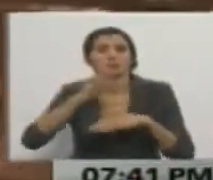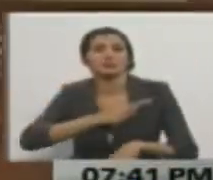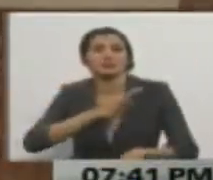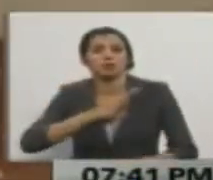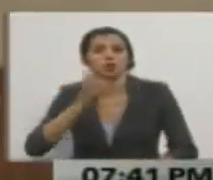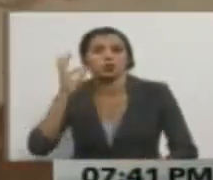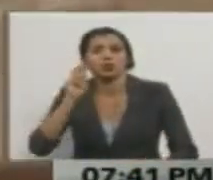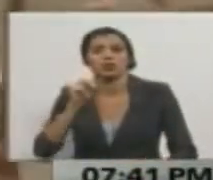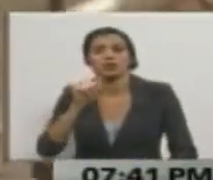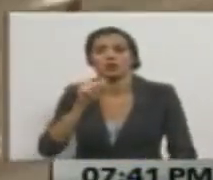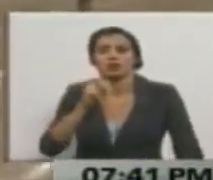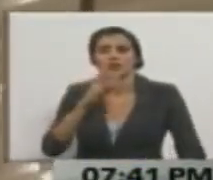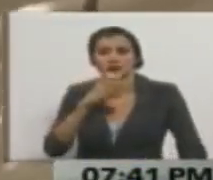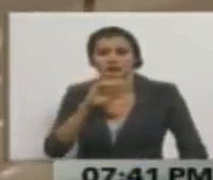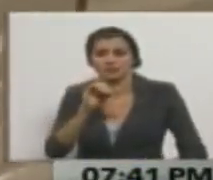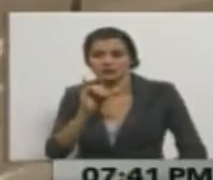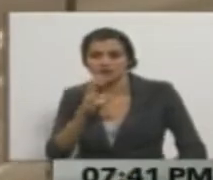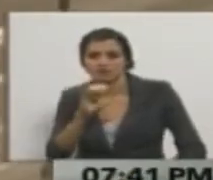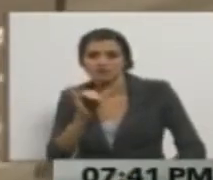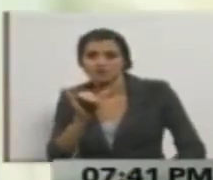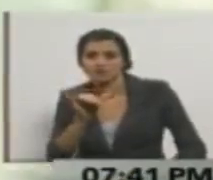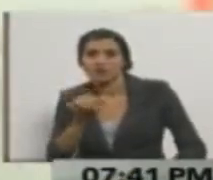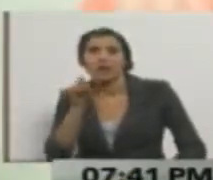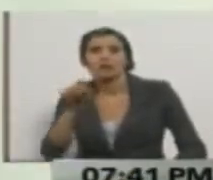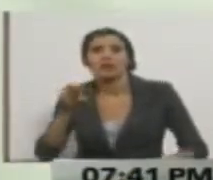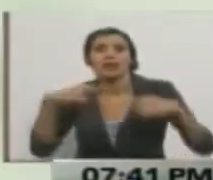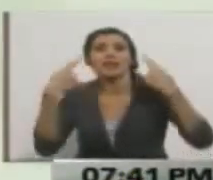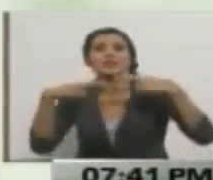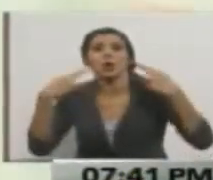Nancy, esto es un restaurante.